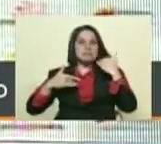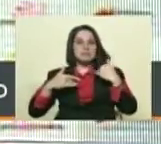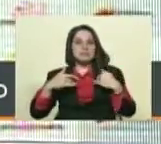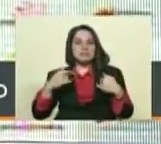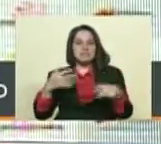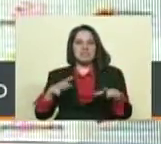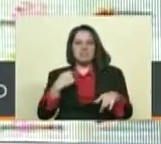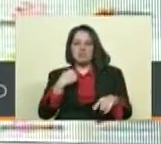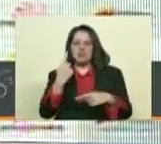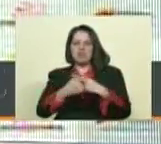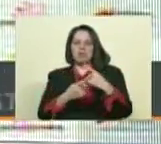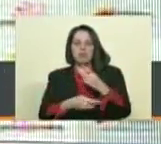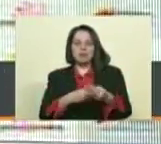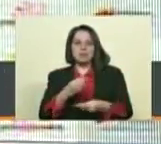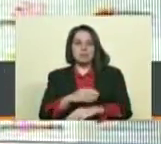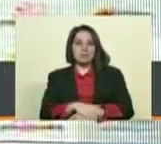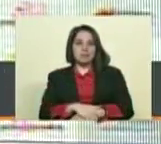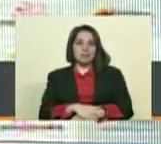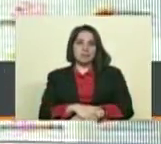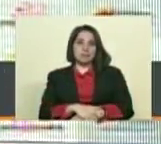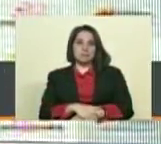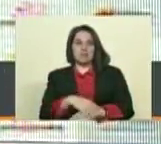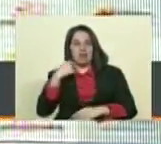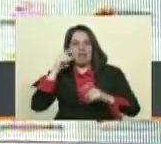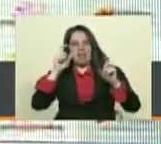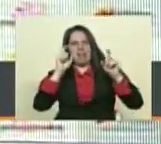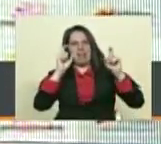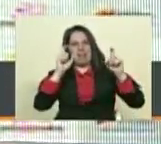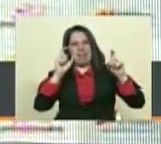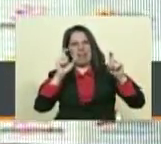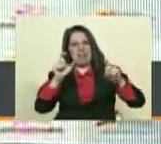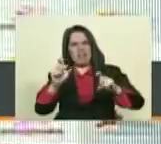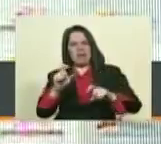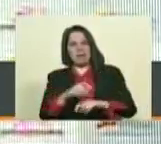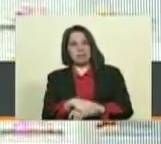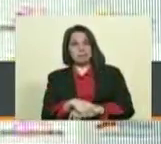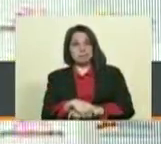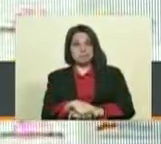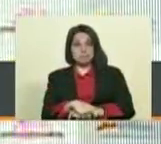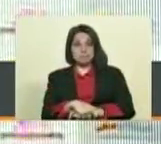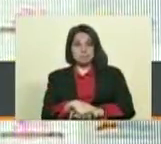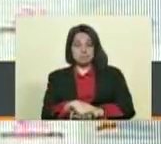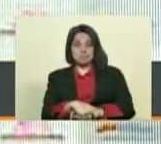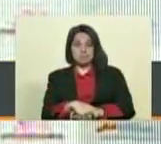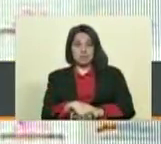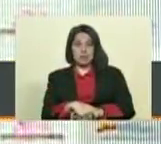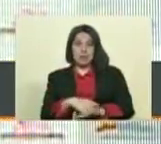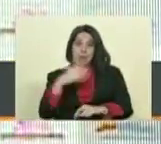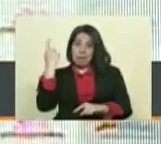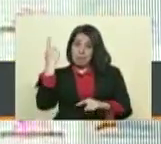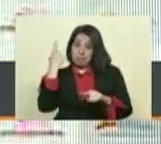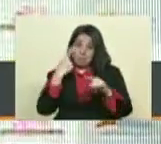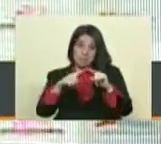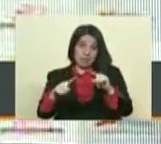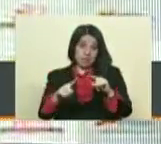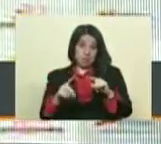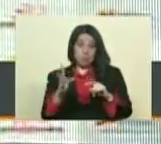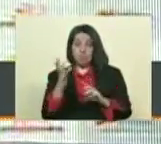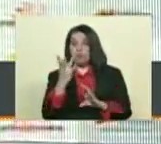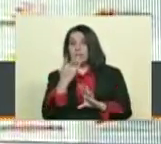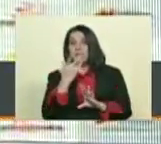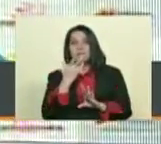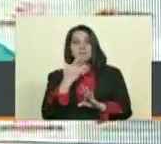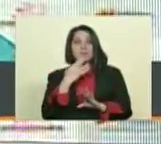¿Qué debo hacer yo? Bueno, reclamar, ¿verdad? Pero cuando se produce